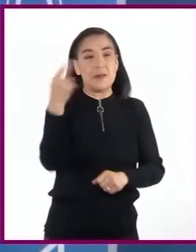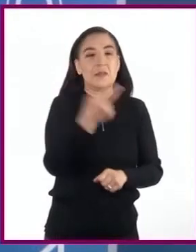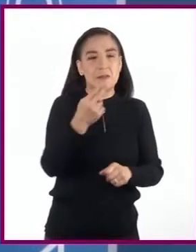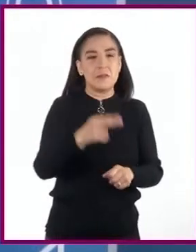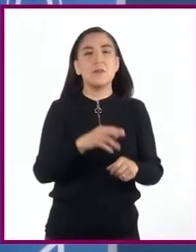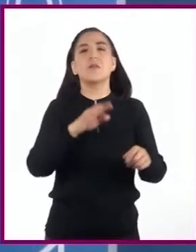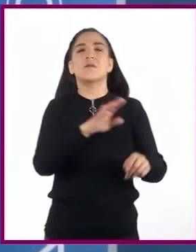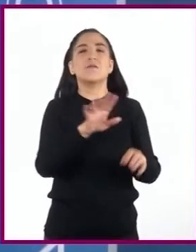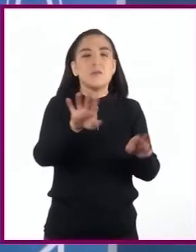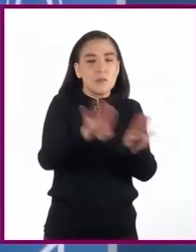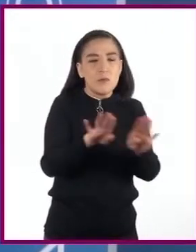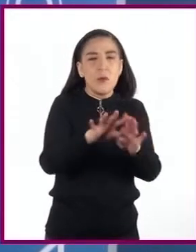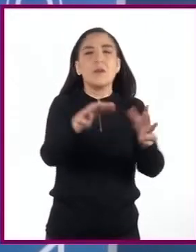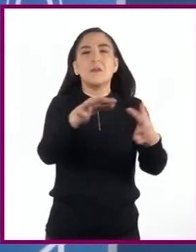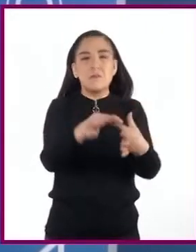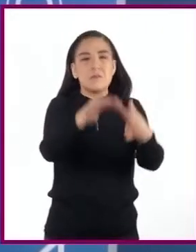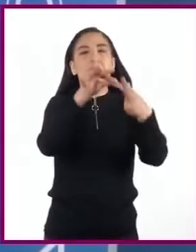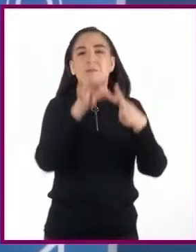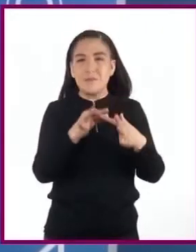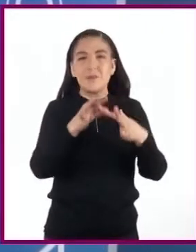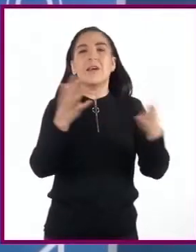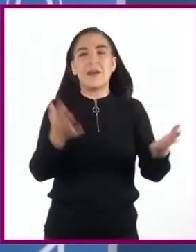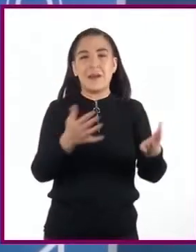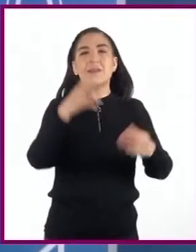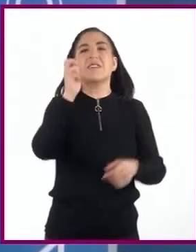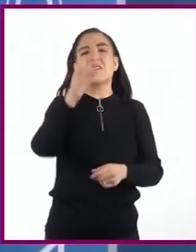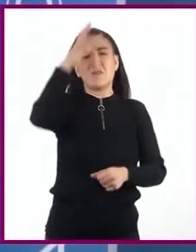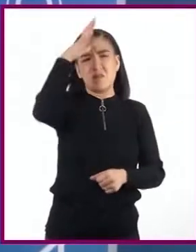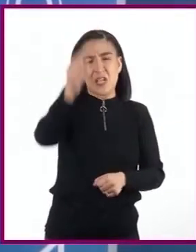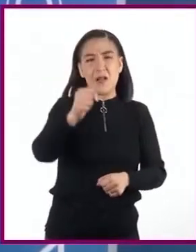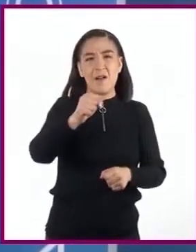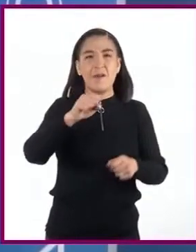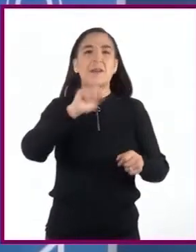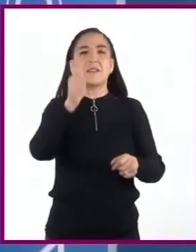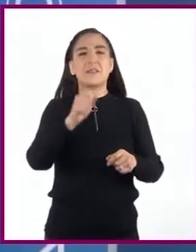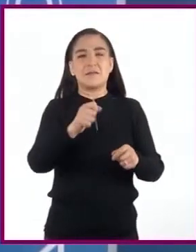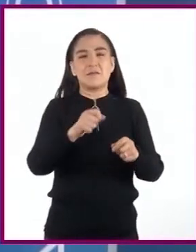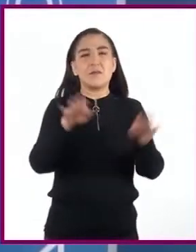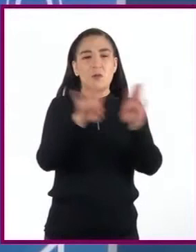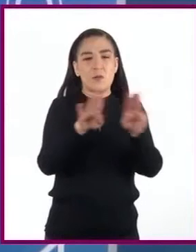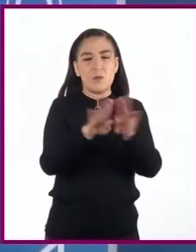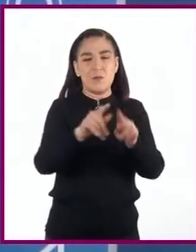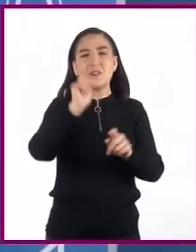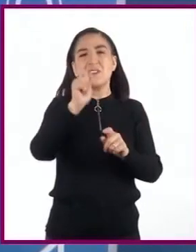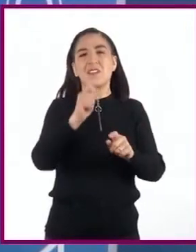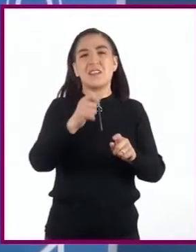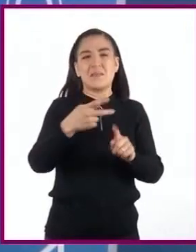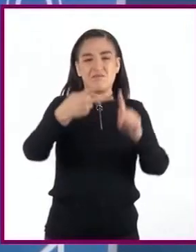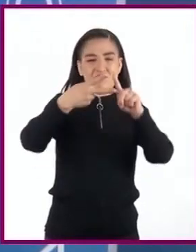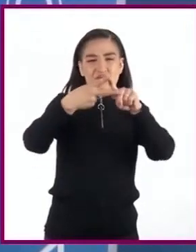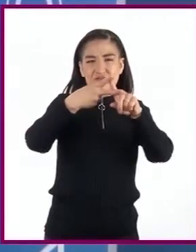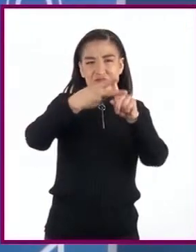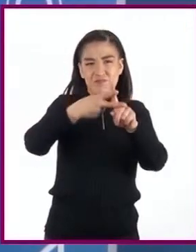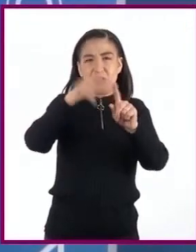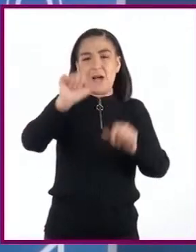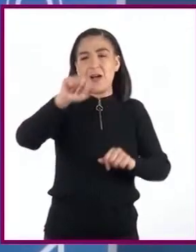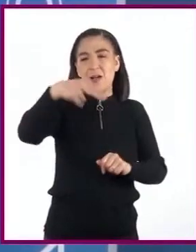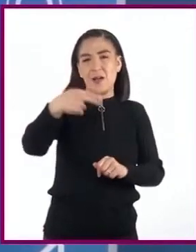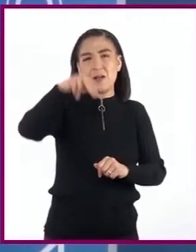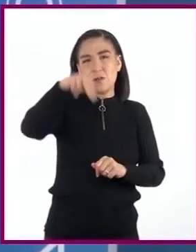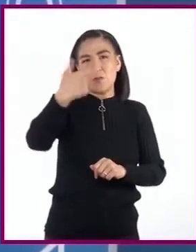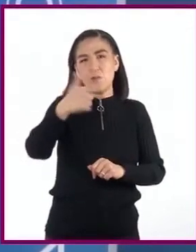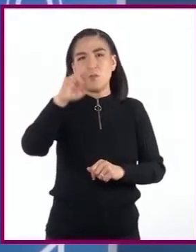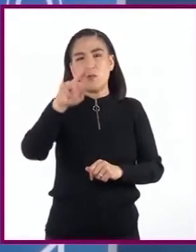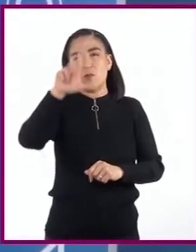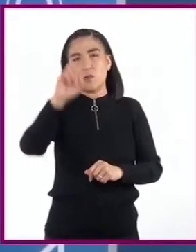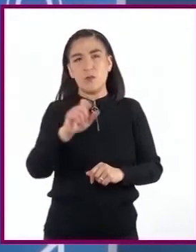definir es el concepto de ángulo, que es el espacio comprendido entre la intersección de